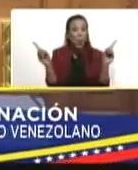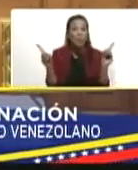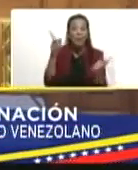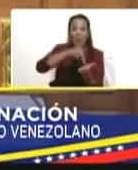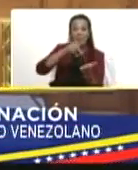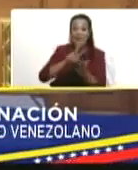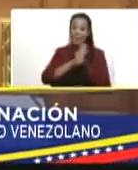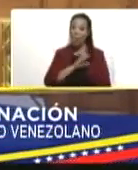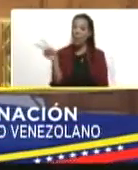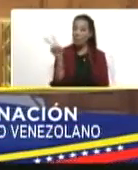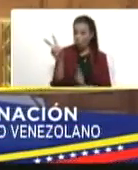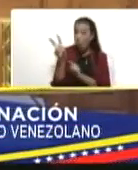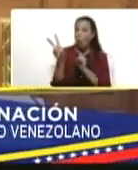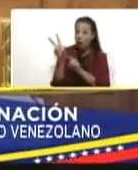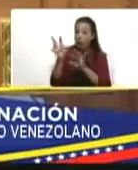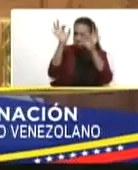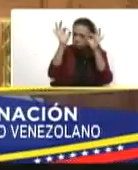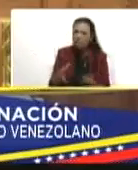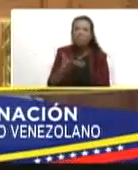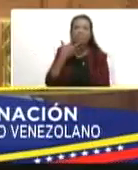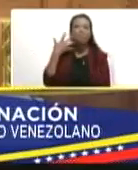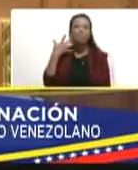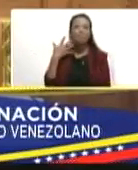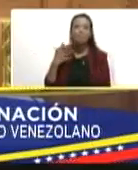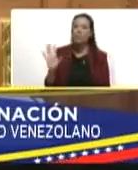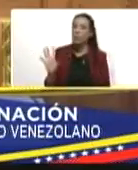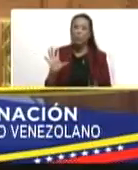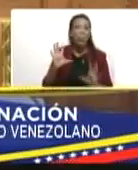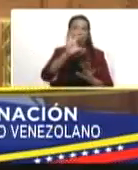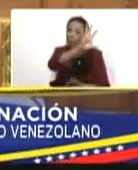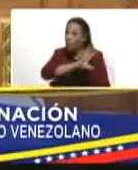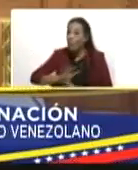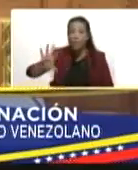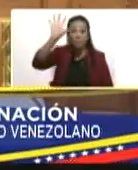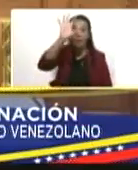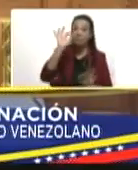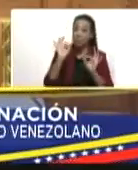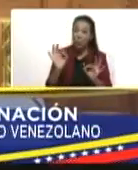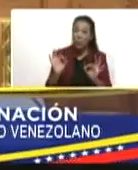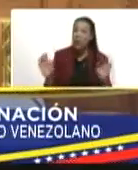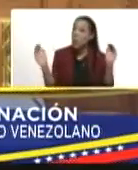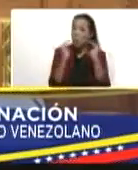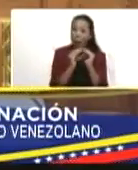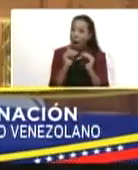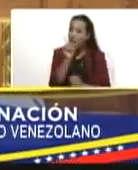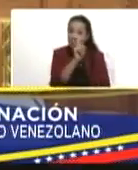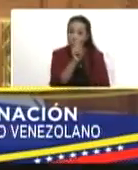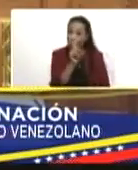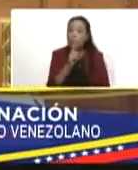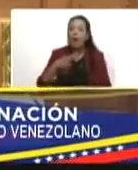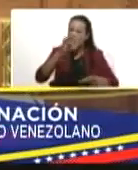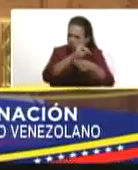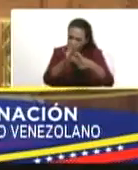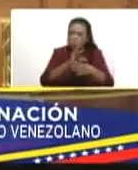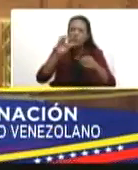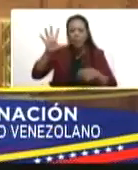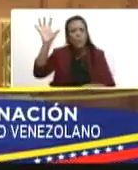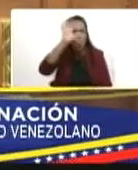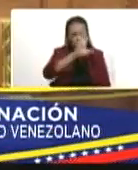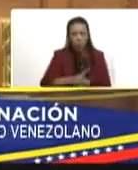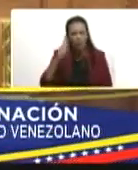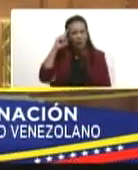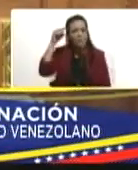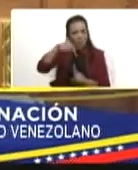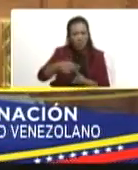participativa directa y protagónica no solo funciona como está visto y comprobado en cada una de nuestras